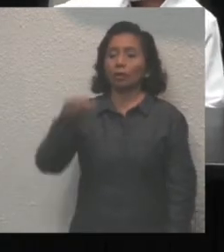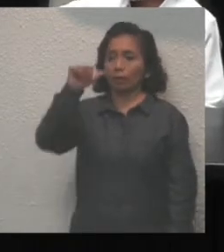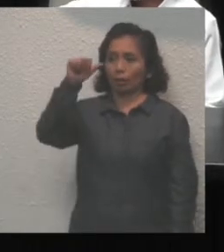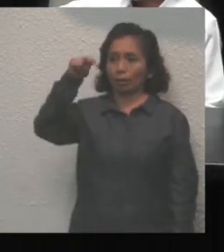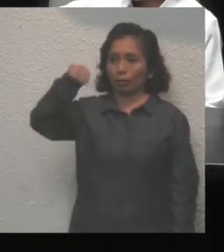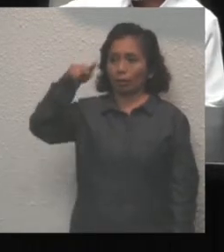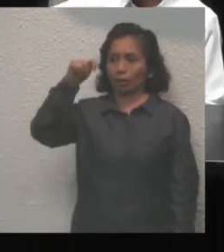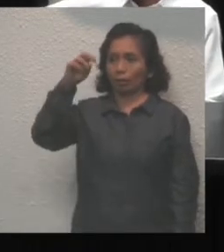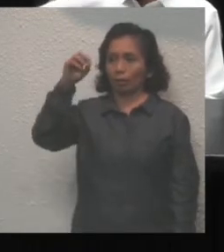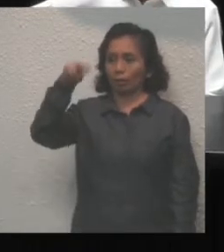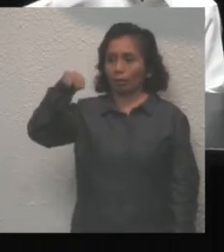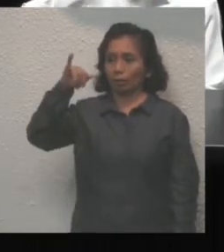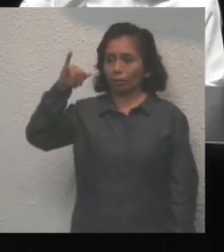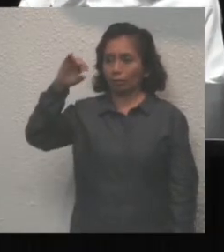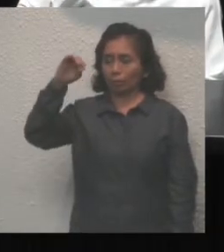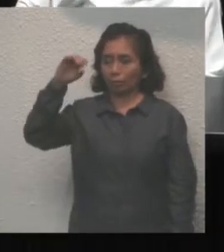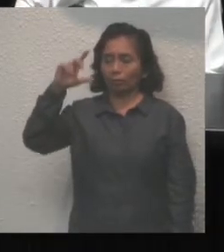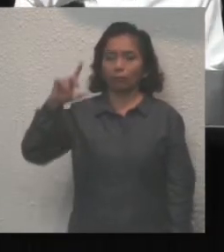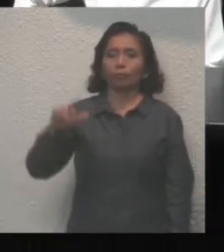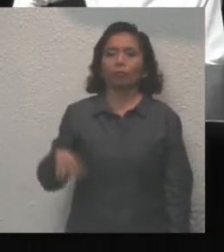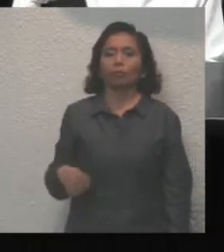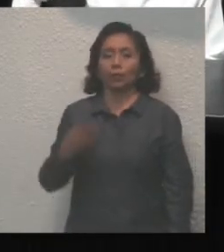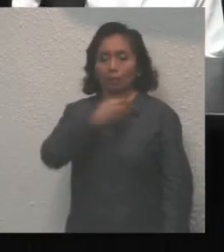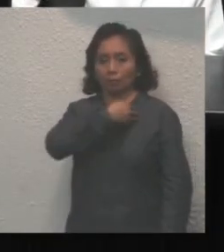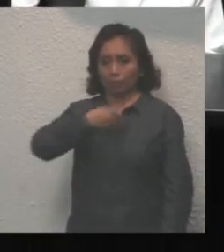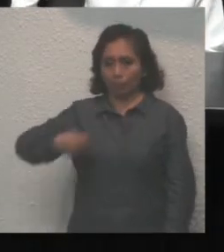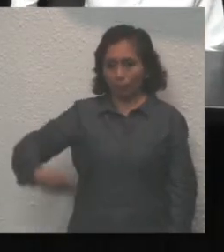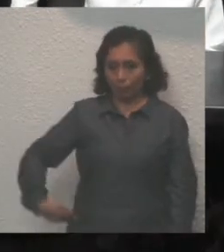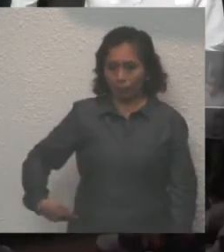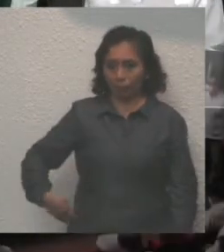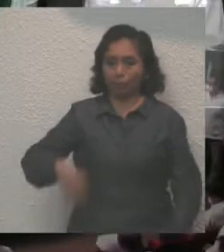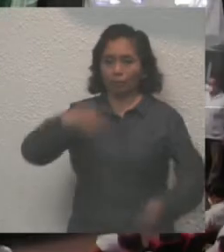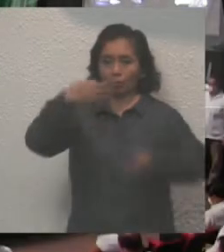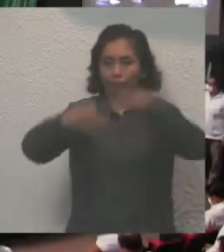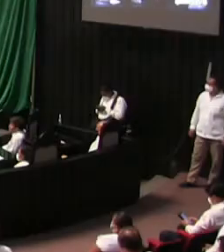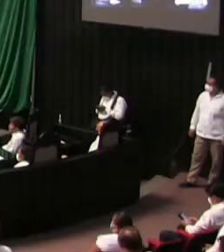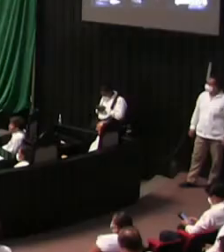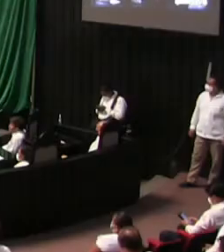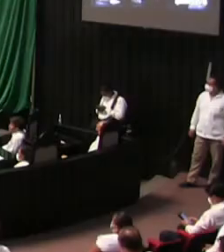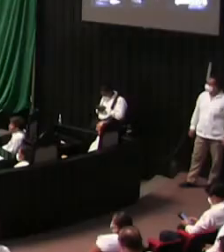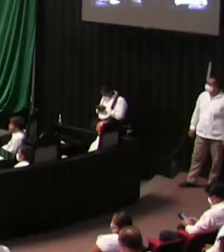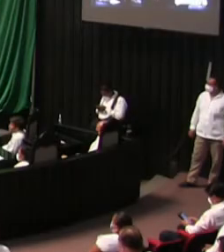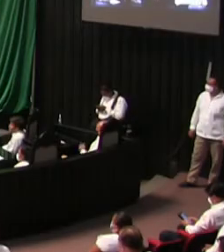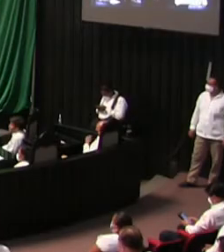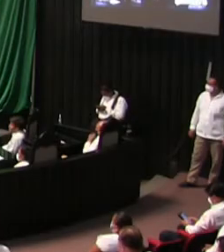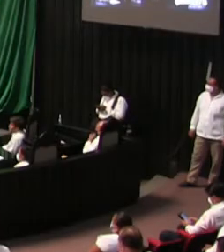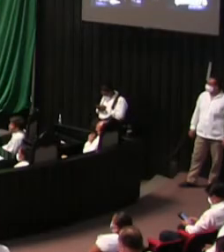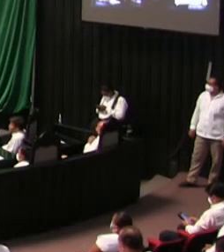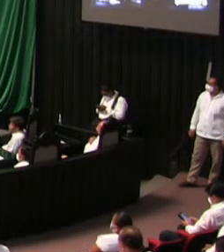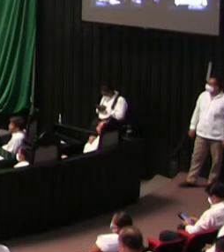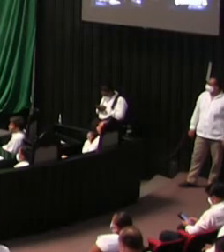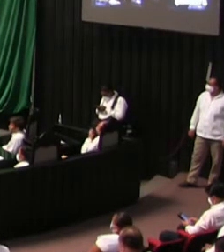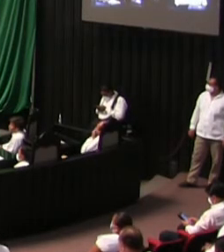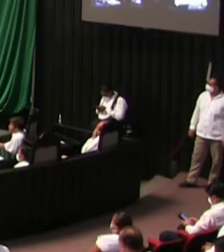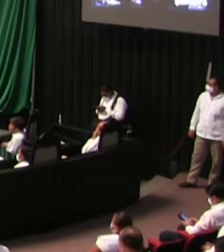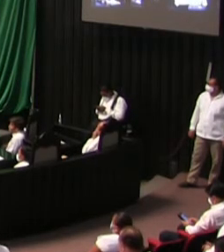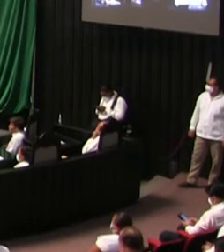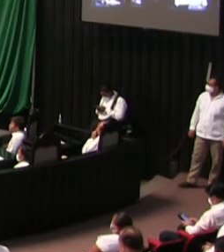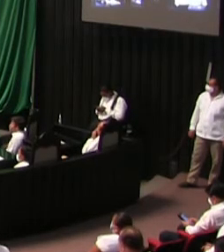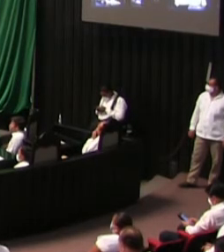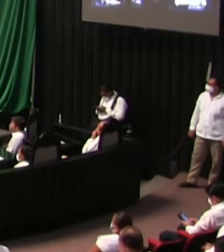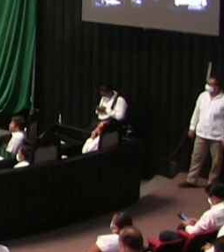José Antonio León Ruiz, Presidente del Poder Judicial del Estado de Quintana Roo. Sean ustedes